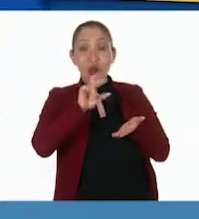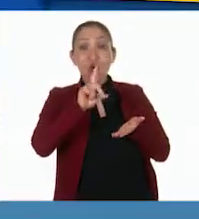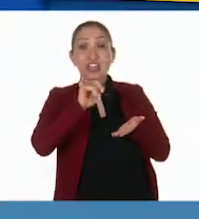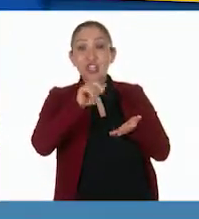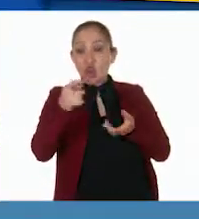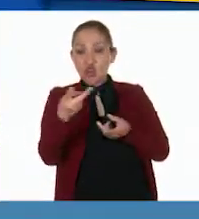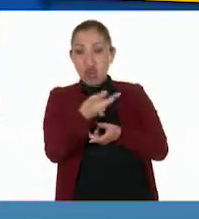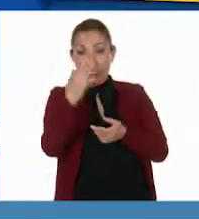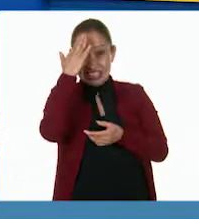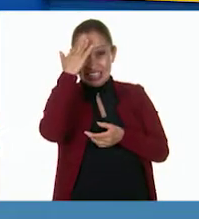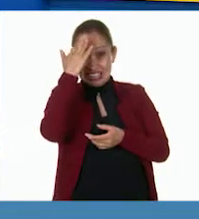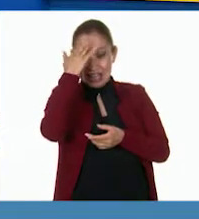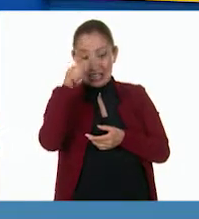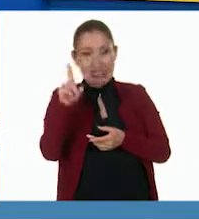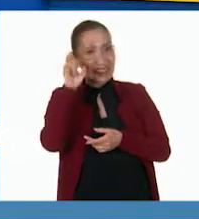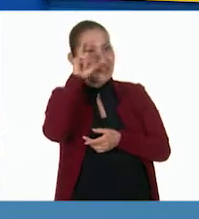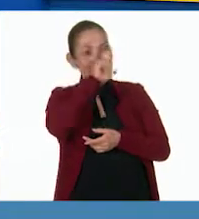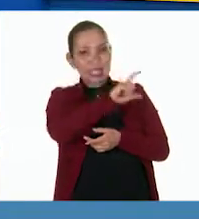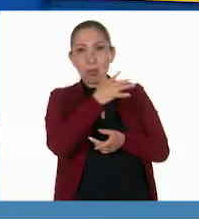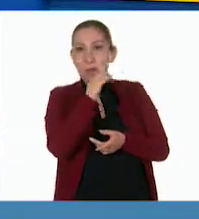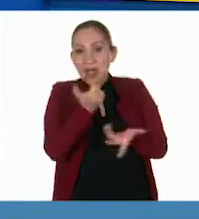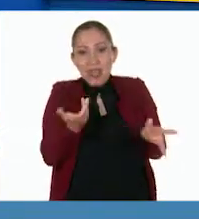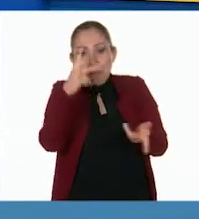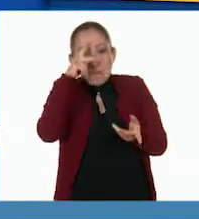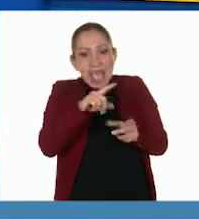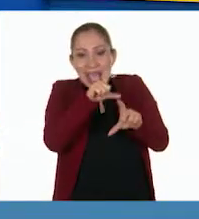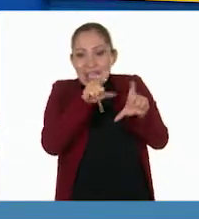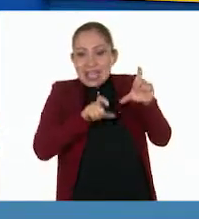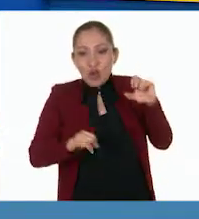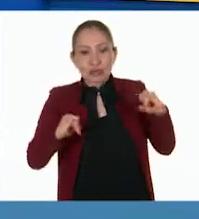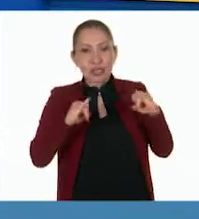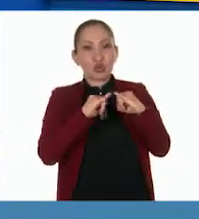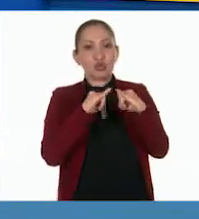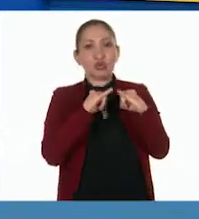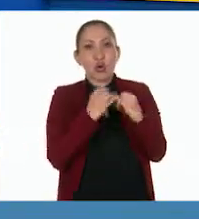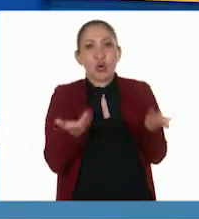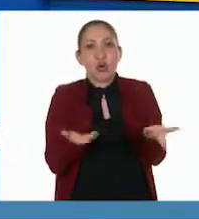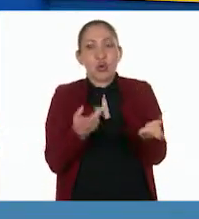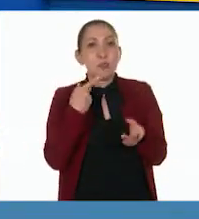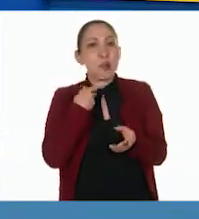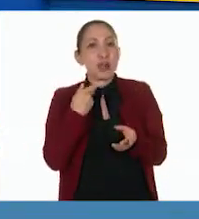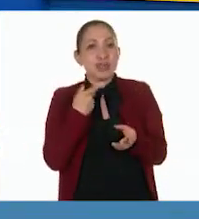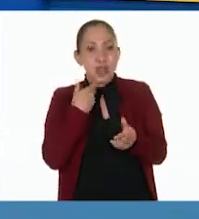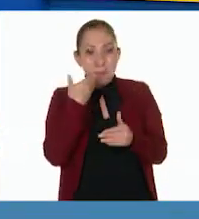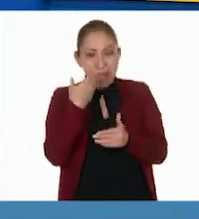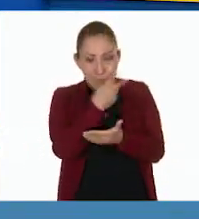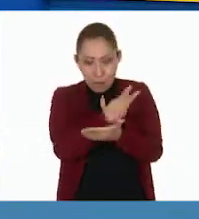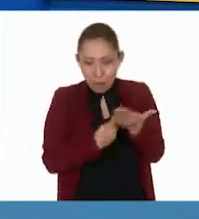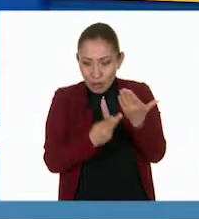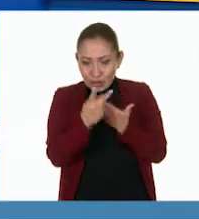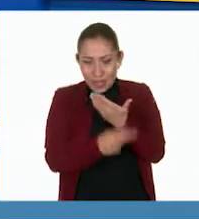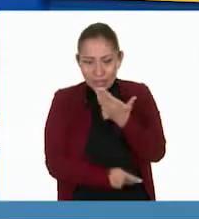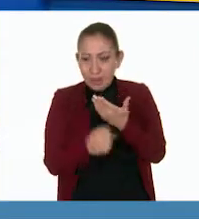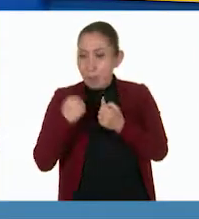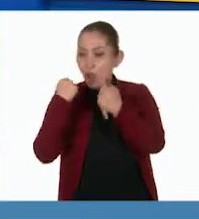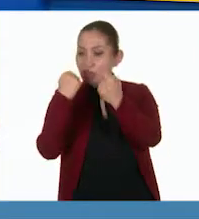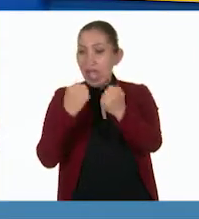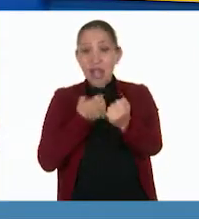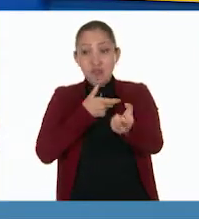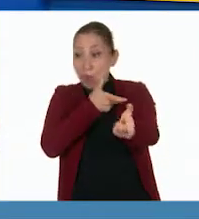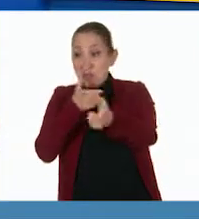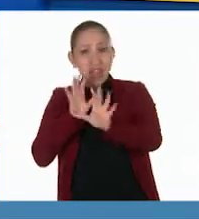un problema para construir un nuevo México que estuviera basado en instituciones con proyectos políticos duraderos y no tanto en el poder de las